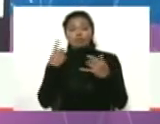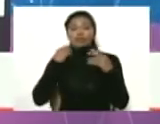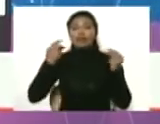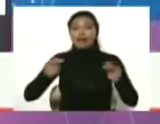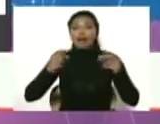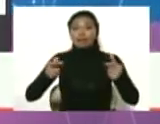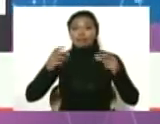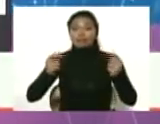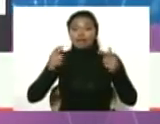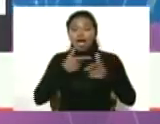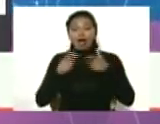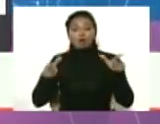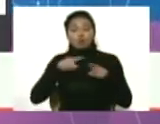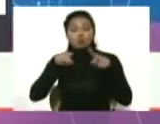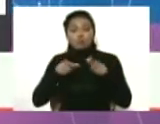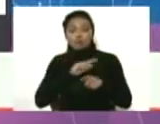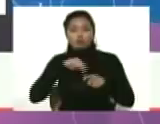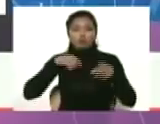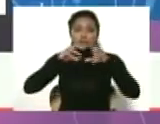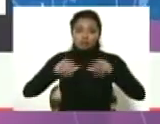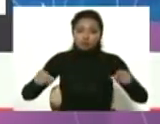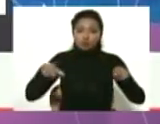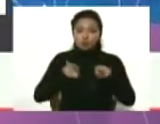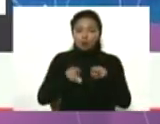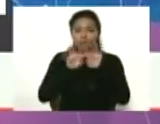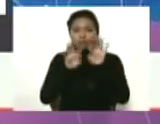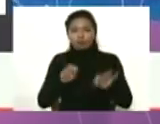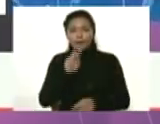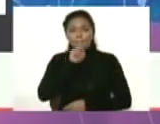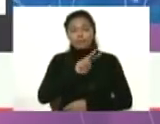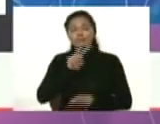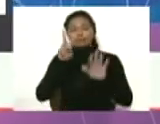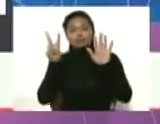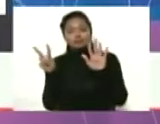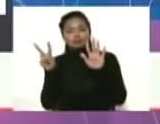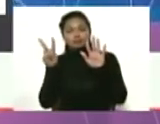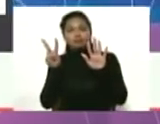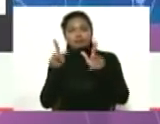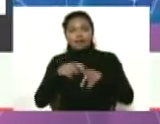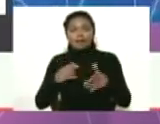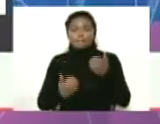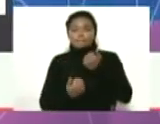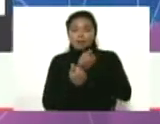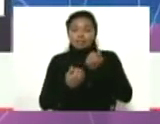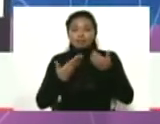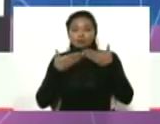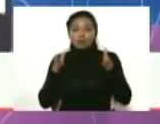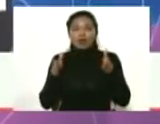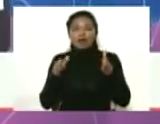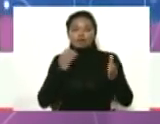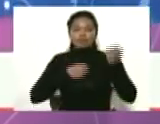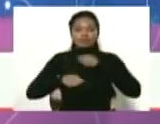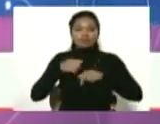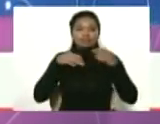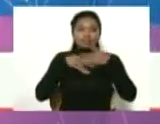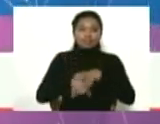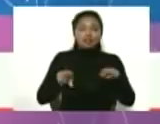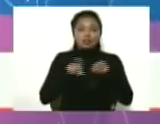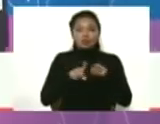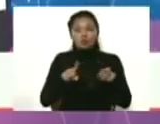a lo largo y ancho de nuestro territorio 26 bases populares de defensa integral